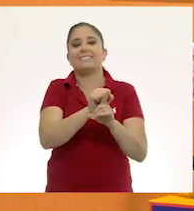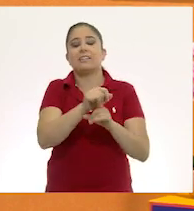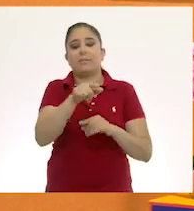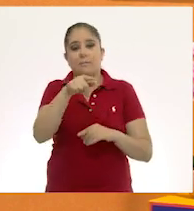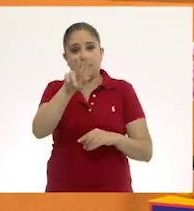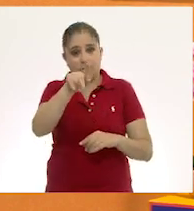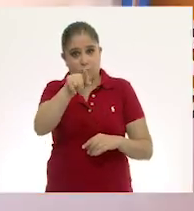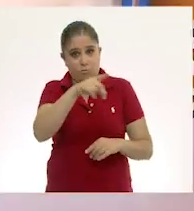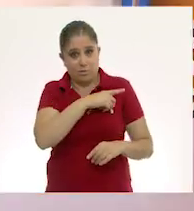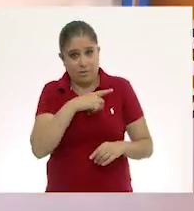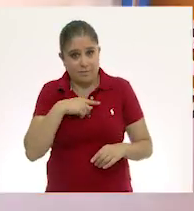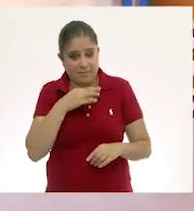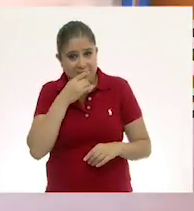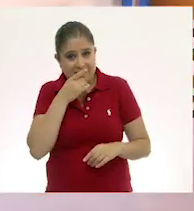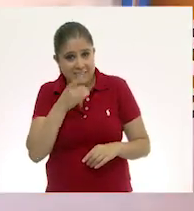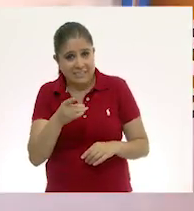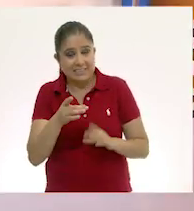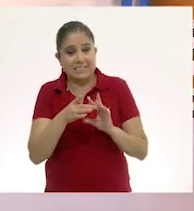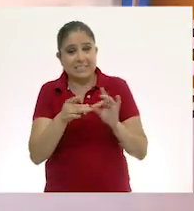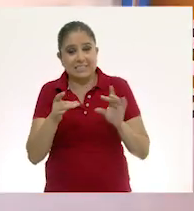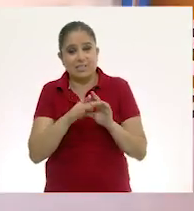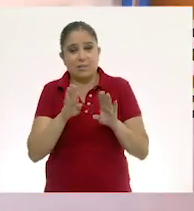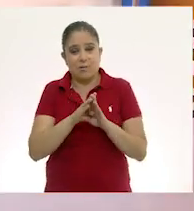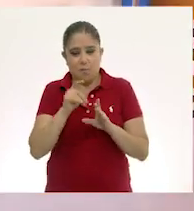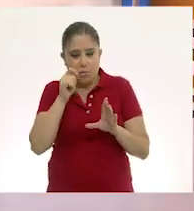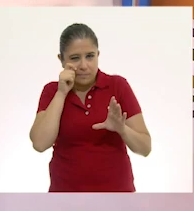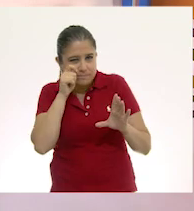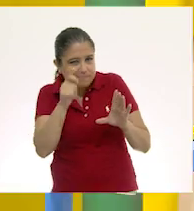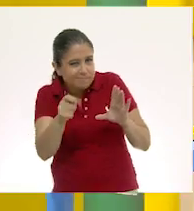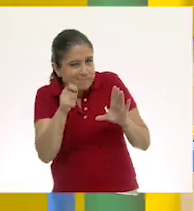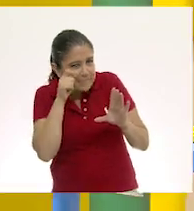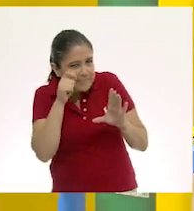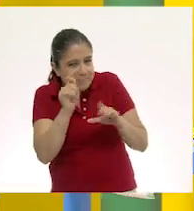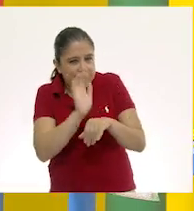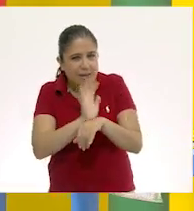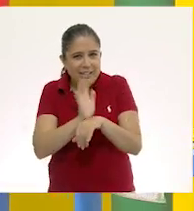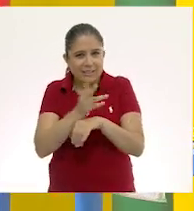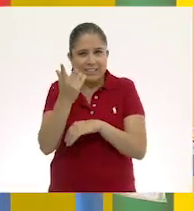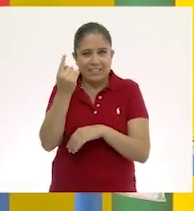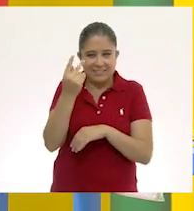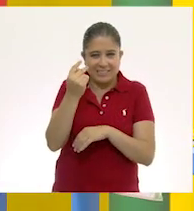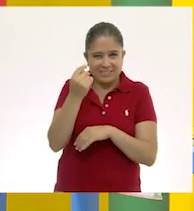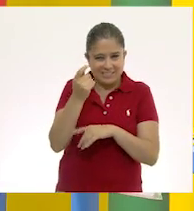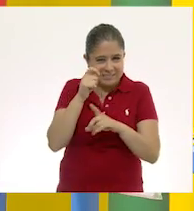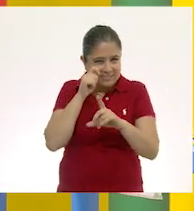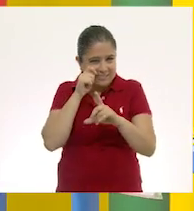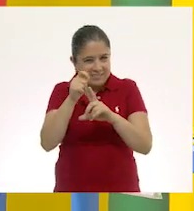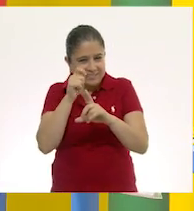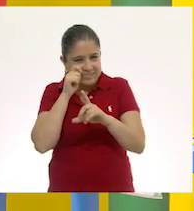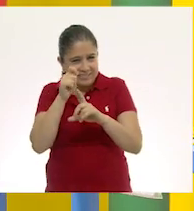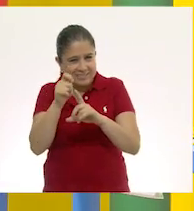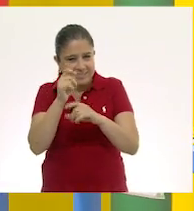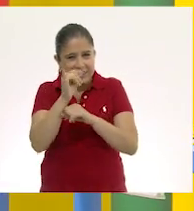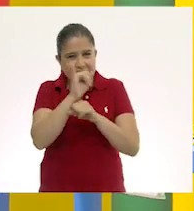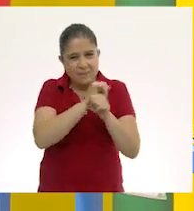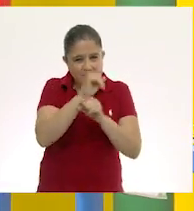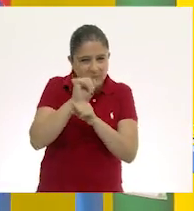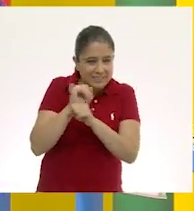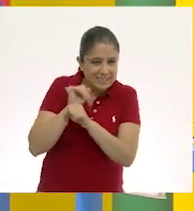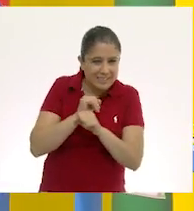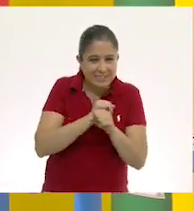decir como si fueras un detective de película. Ah, ya lo de sé. La televisión. Ah, lo voy a Según preparar. Nuestras más recientes